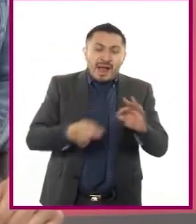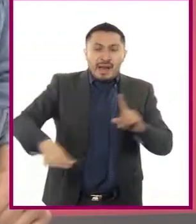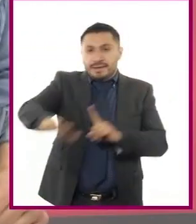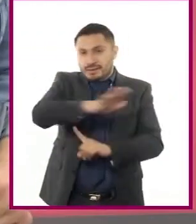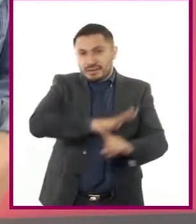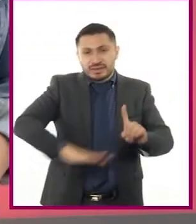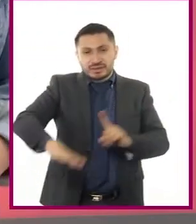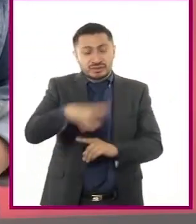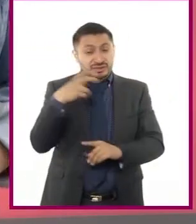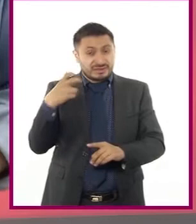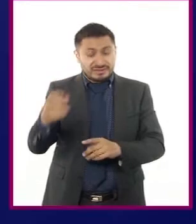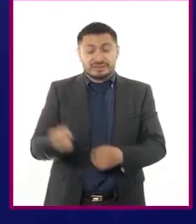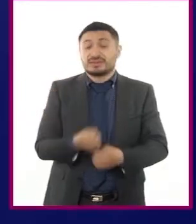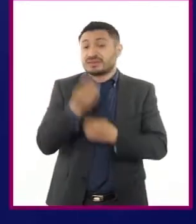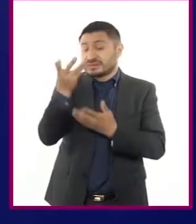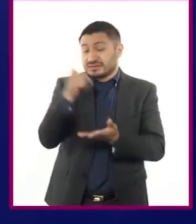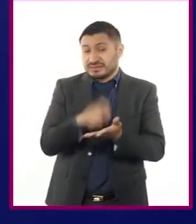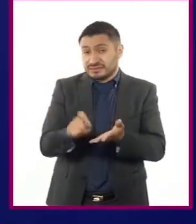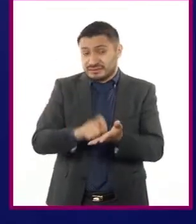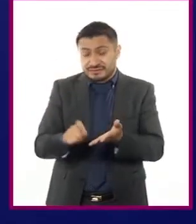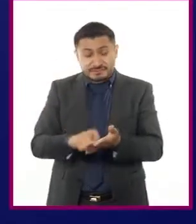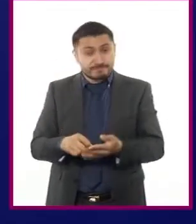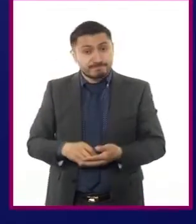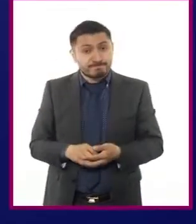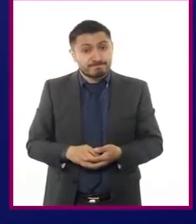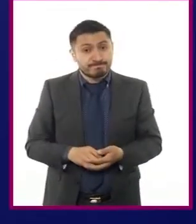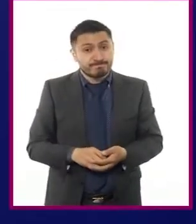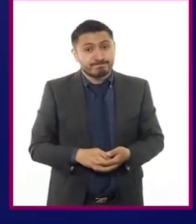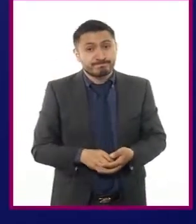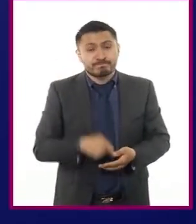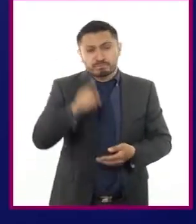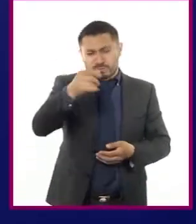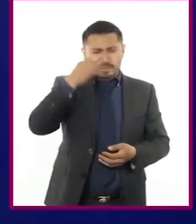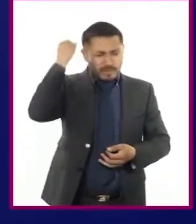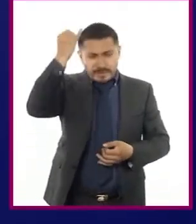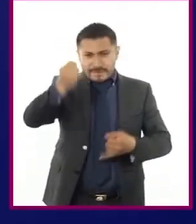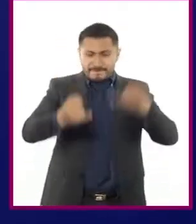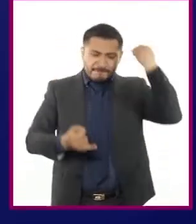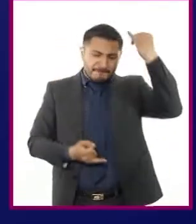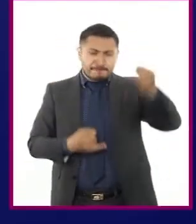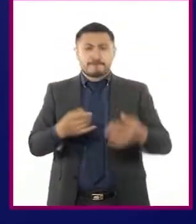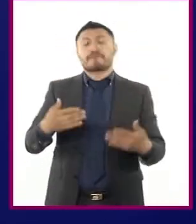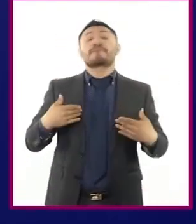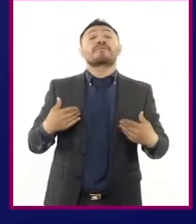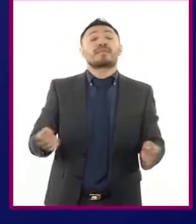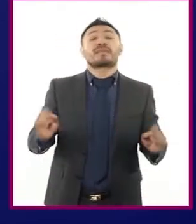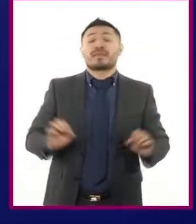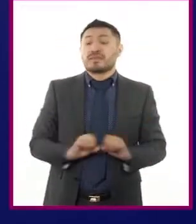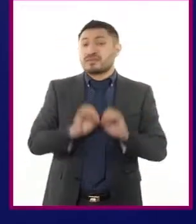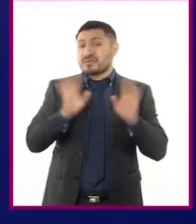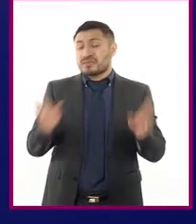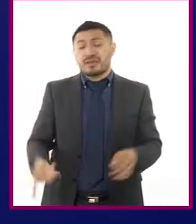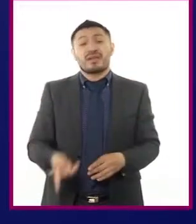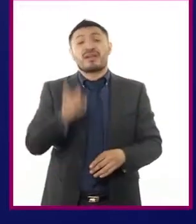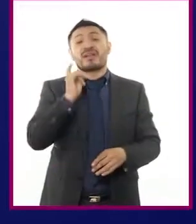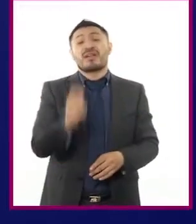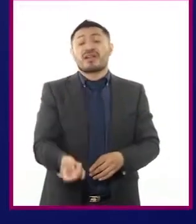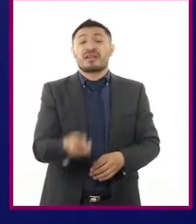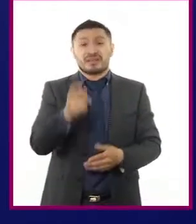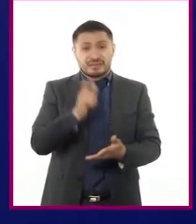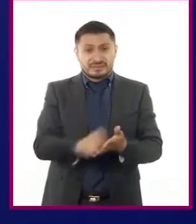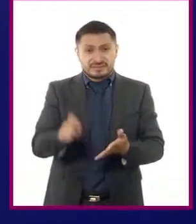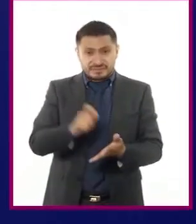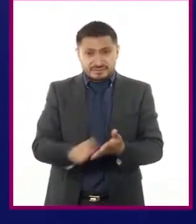social de ese poema? Imaginen que pudieran comprender mejor ese texto que les gustó o les pareció de